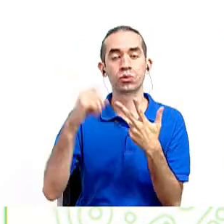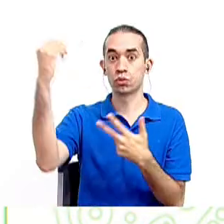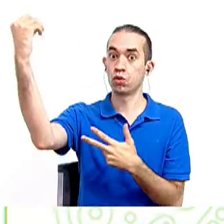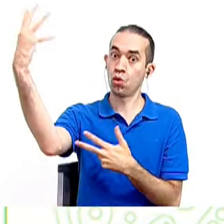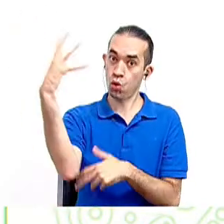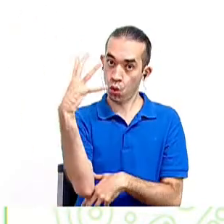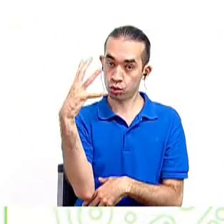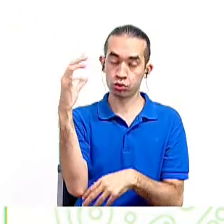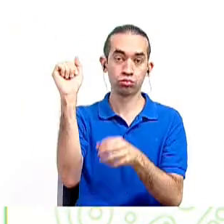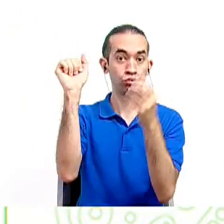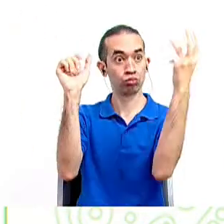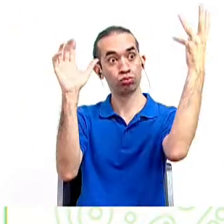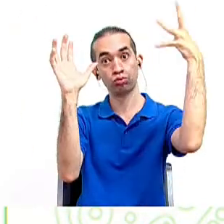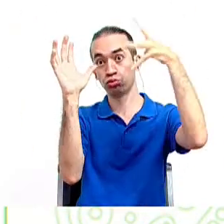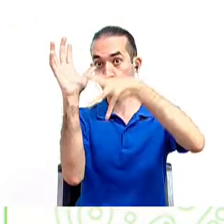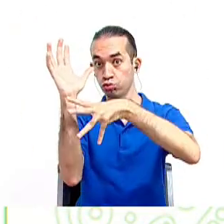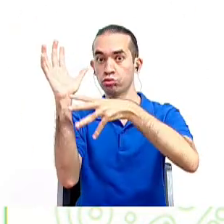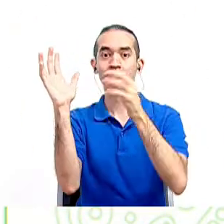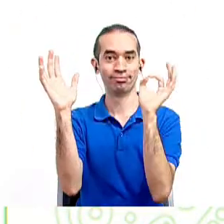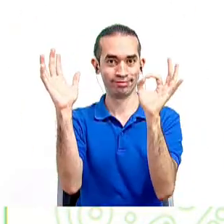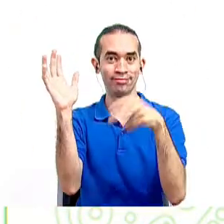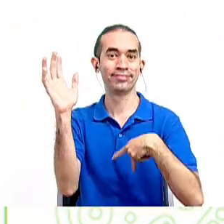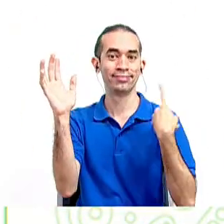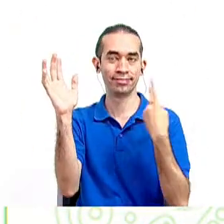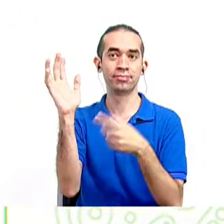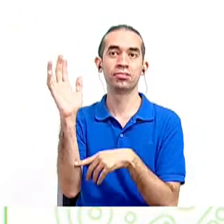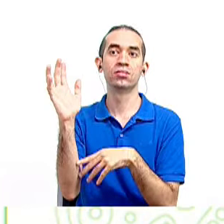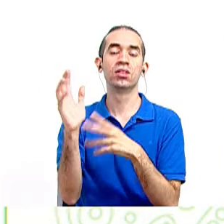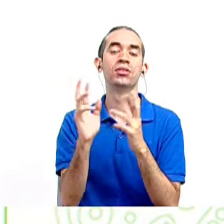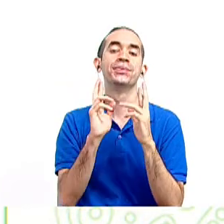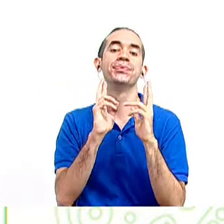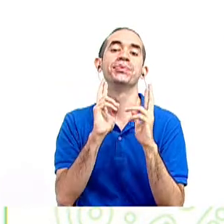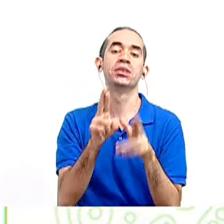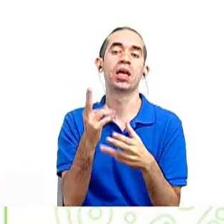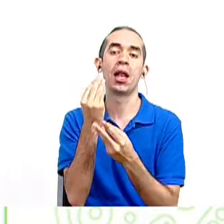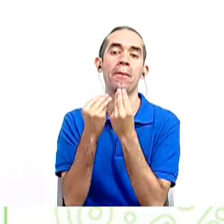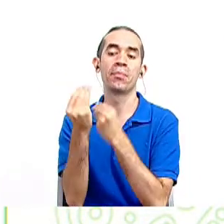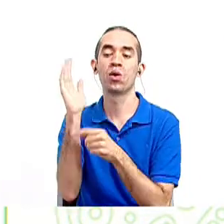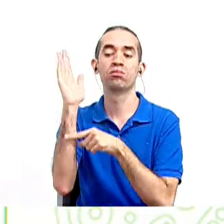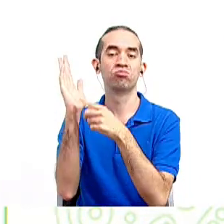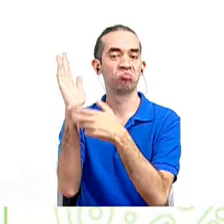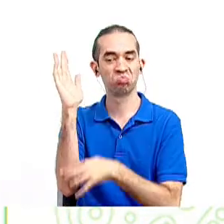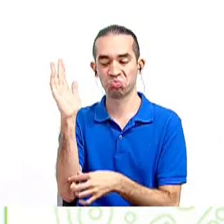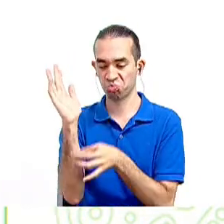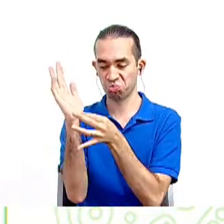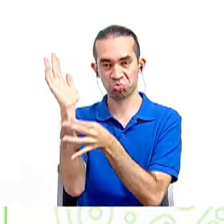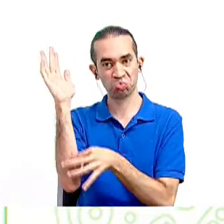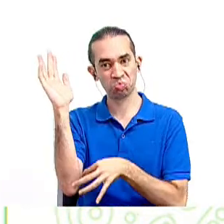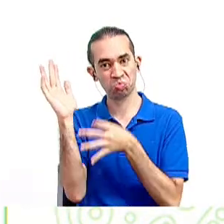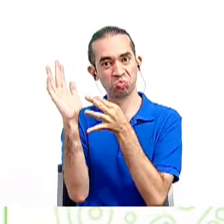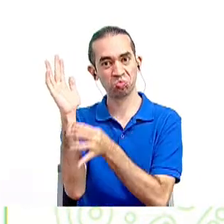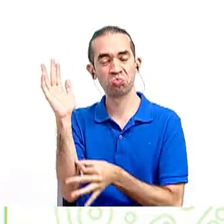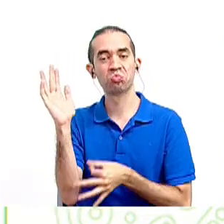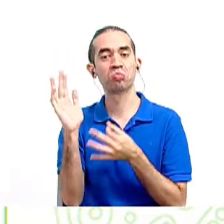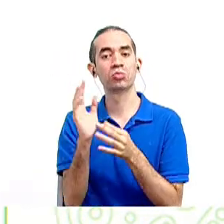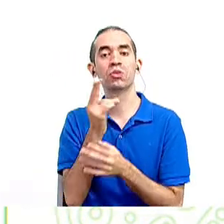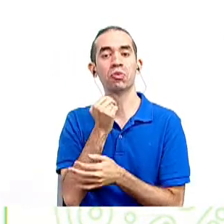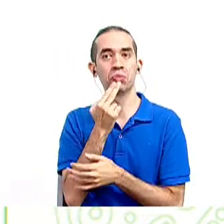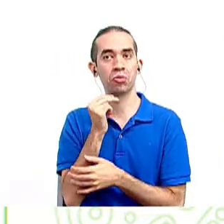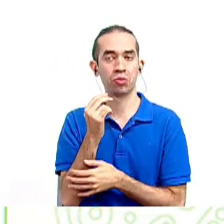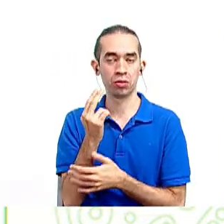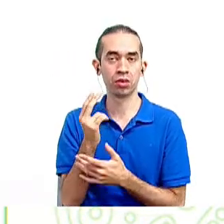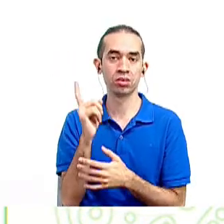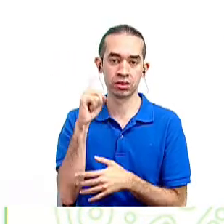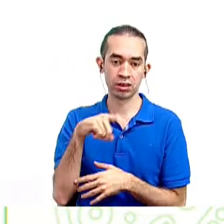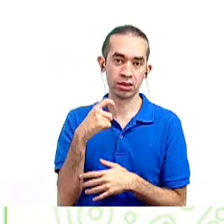sin luz solar una planta no puede vivir, y producen su alimento que en realidad es glucosa, que en realidad es el que el humano ocupa para la